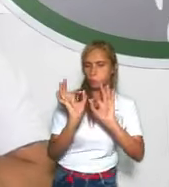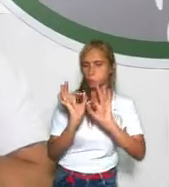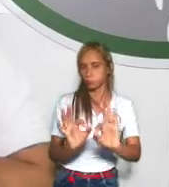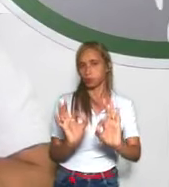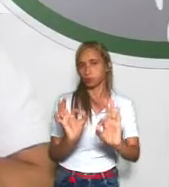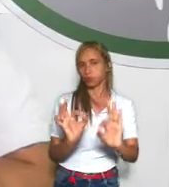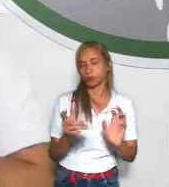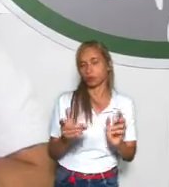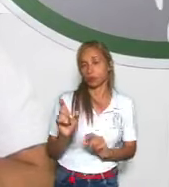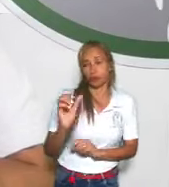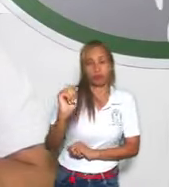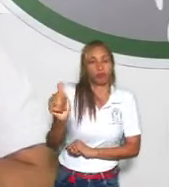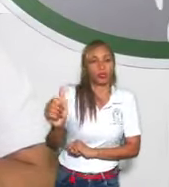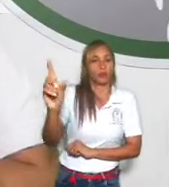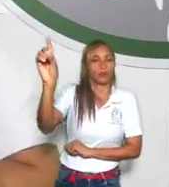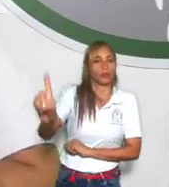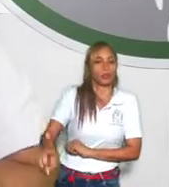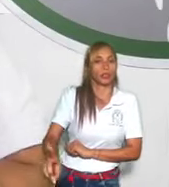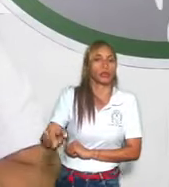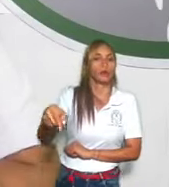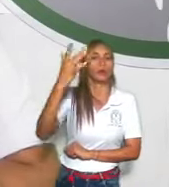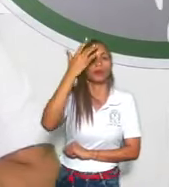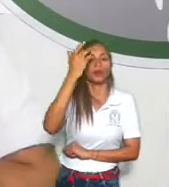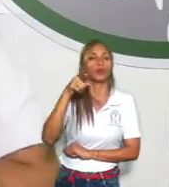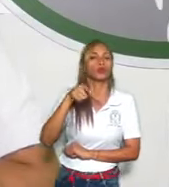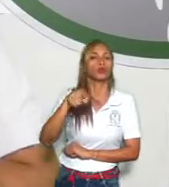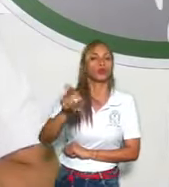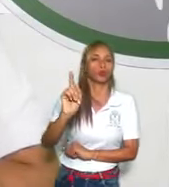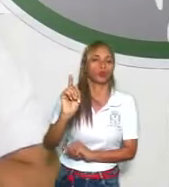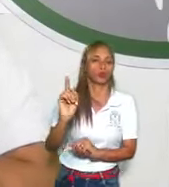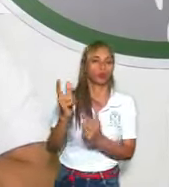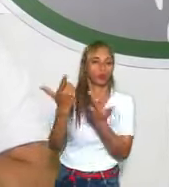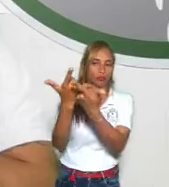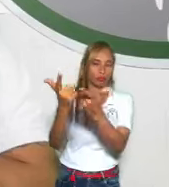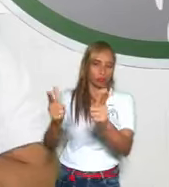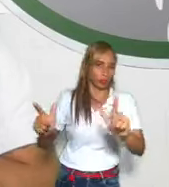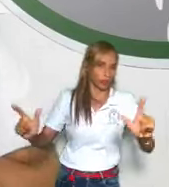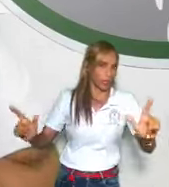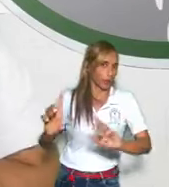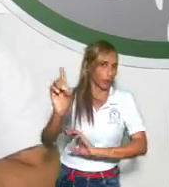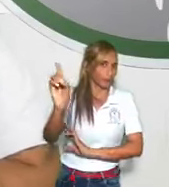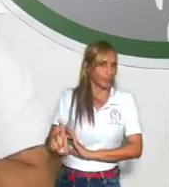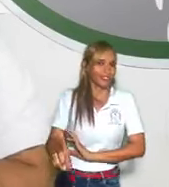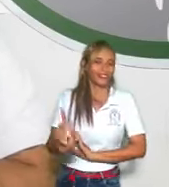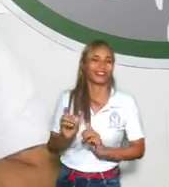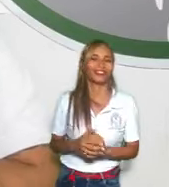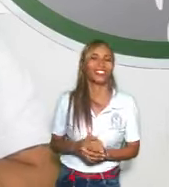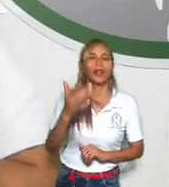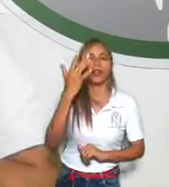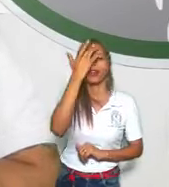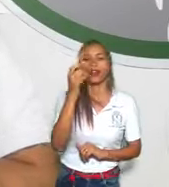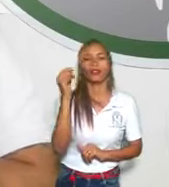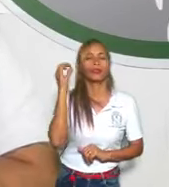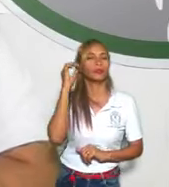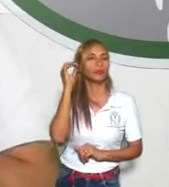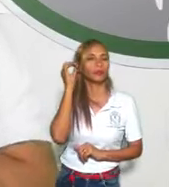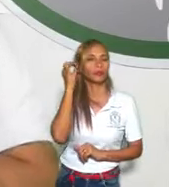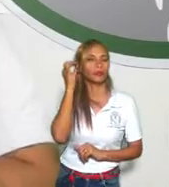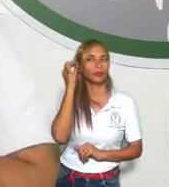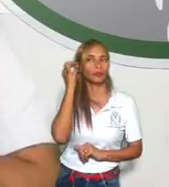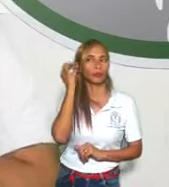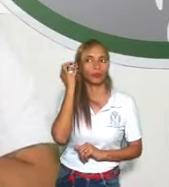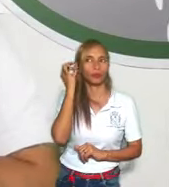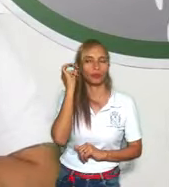el usuario decida, porque pues está en su plena libertad de hacerlo, porque es ahí donde es la responsabilidad de que ese